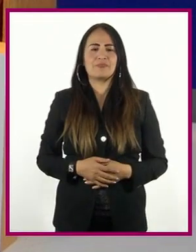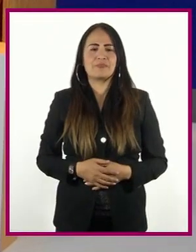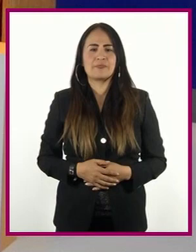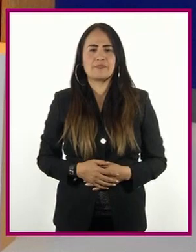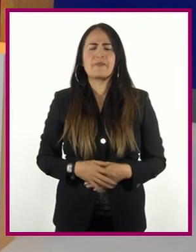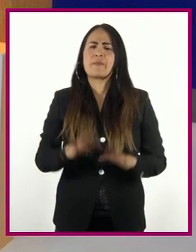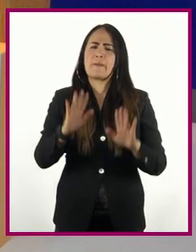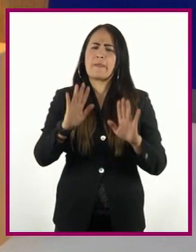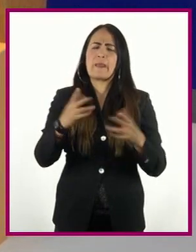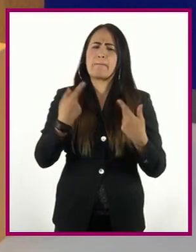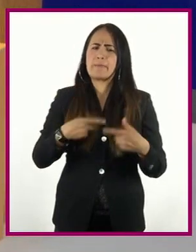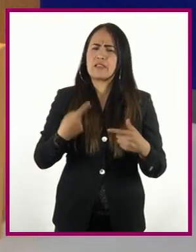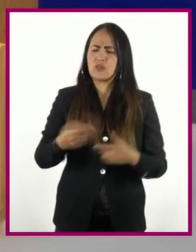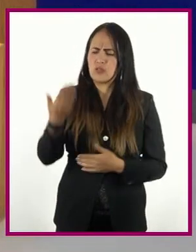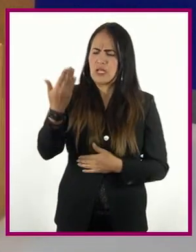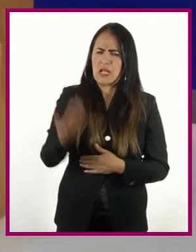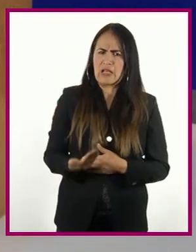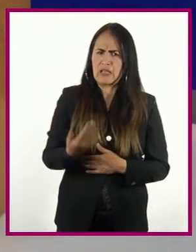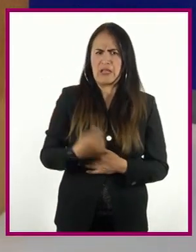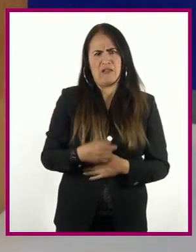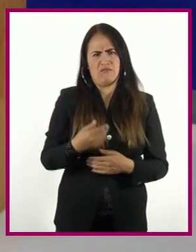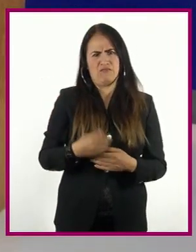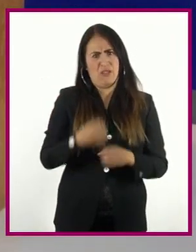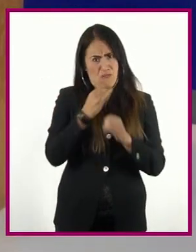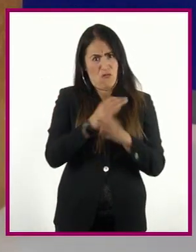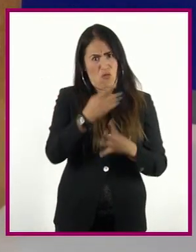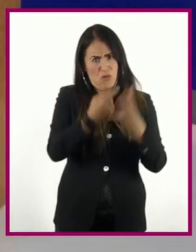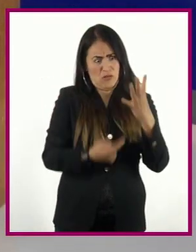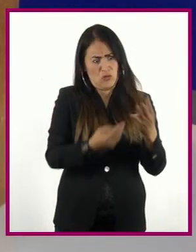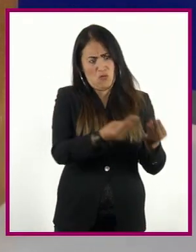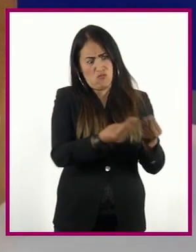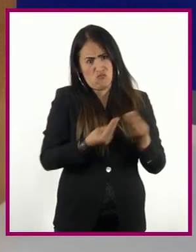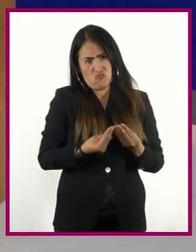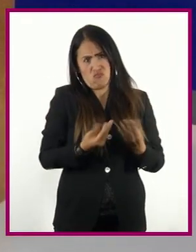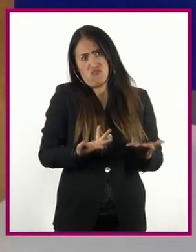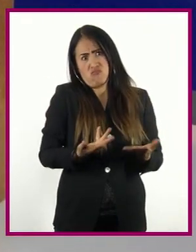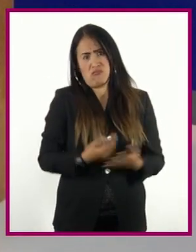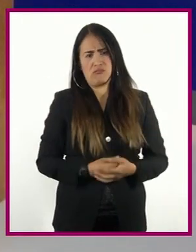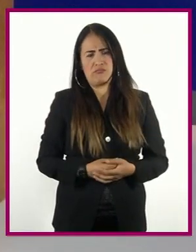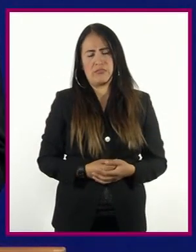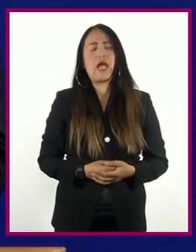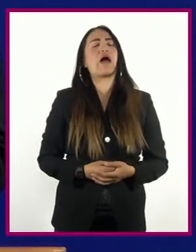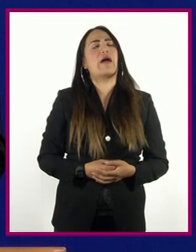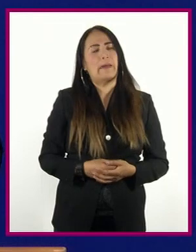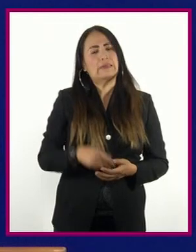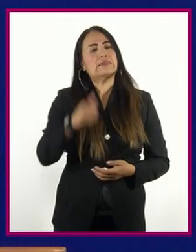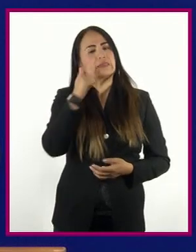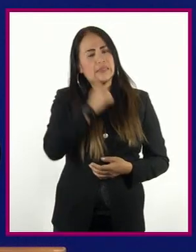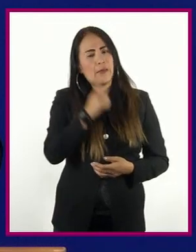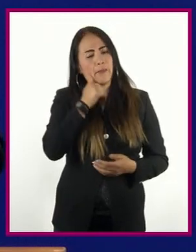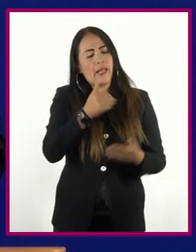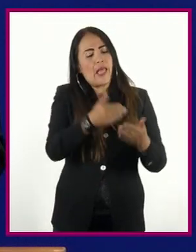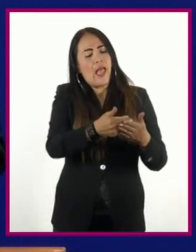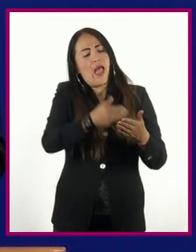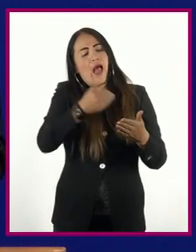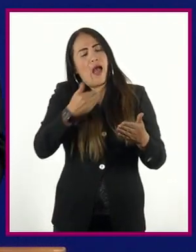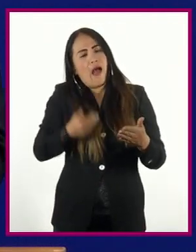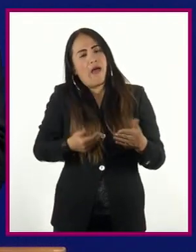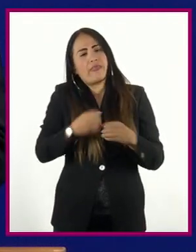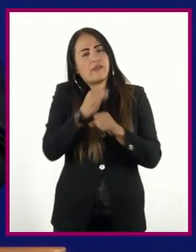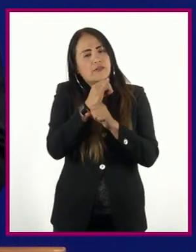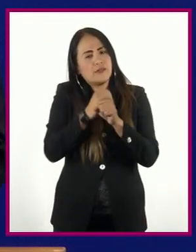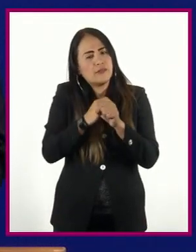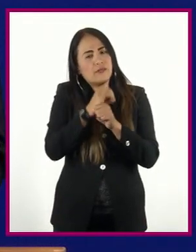Pero si el entrevistado es quien nos proporcionará toda la información. Siempre es bueno hacer una investigación